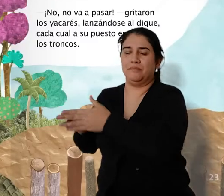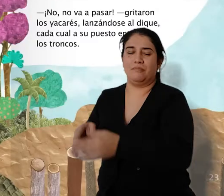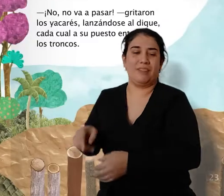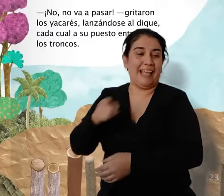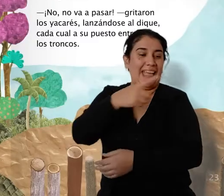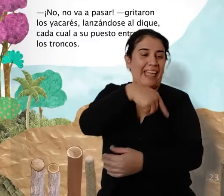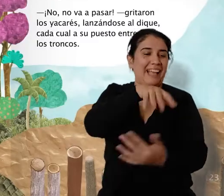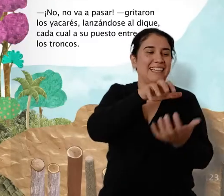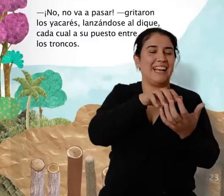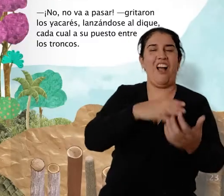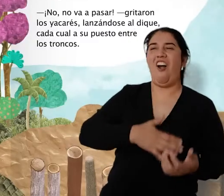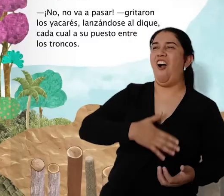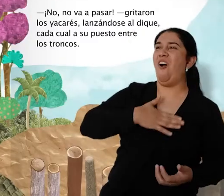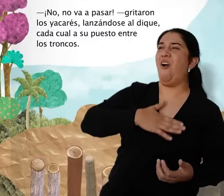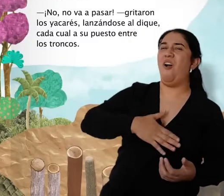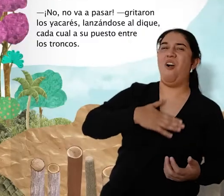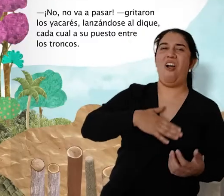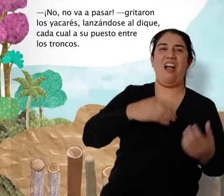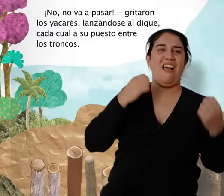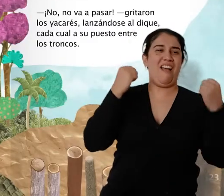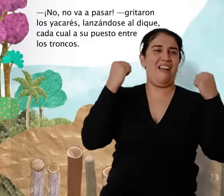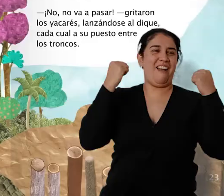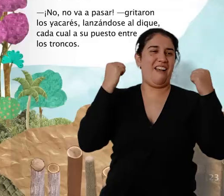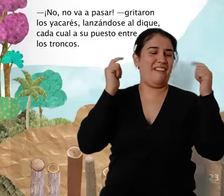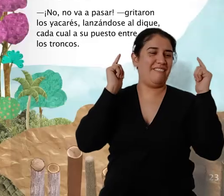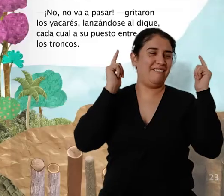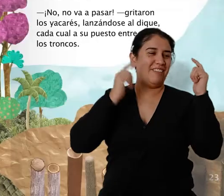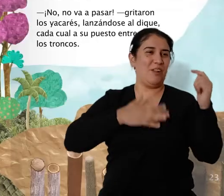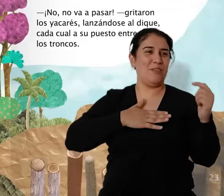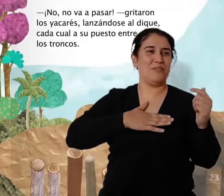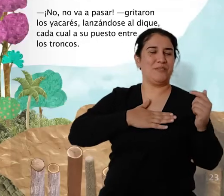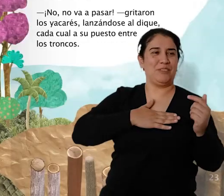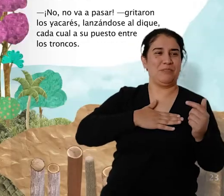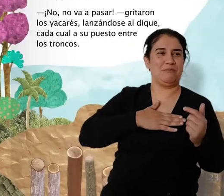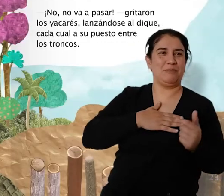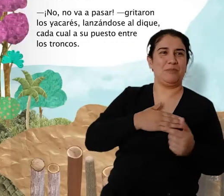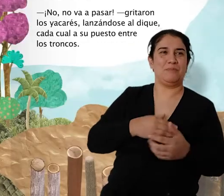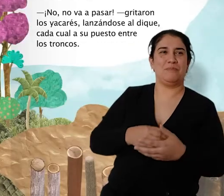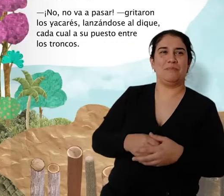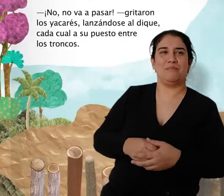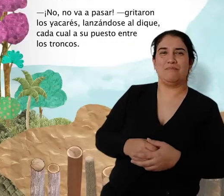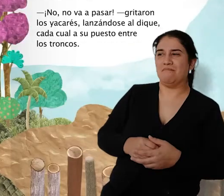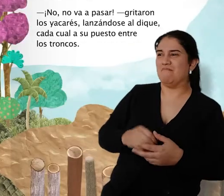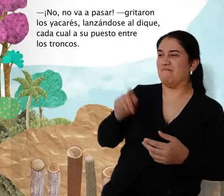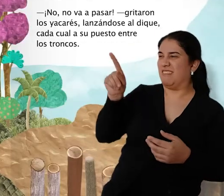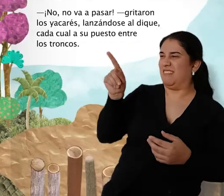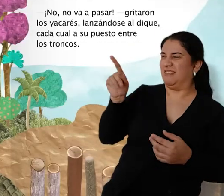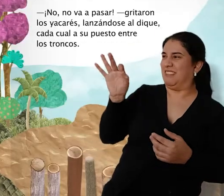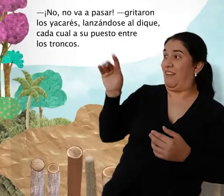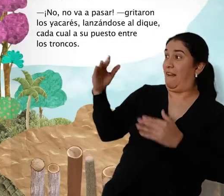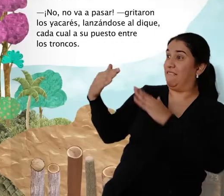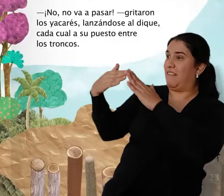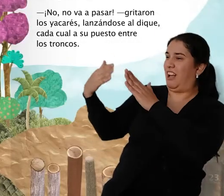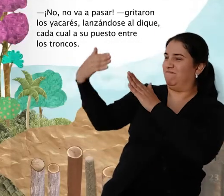contentos, daban tremendos colazos en el agua. Ningún vapor iba a pasar por allí, y